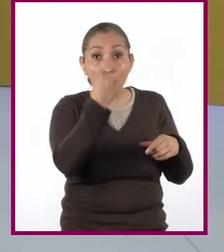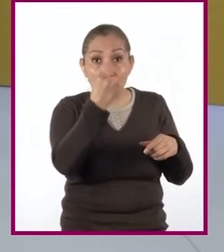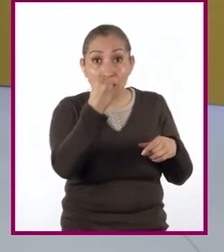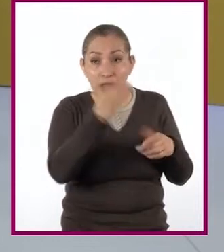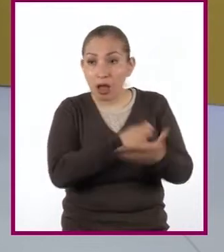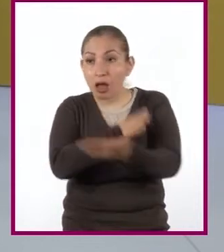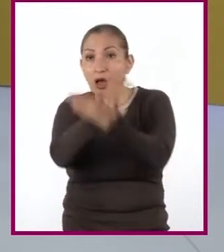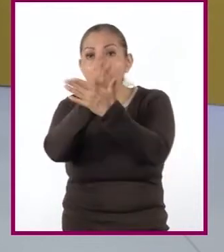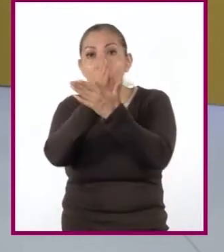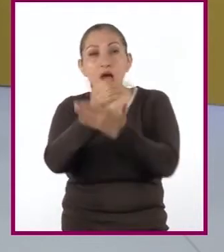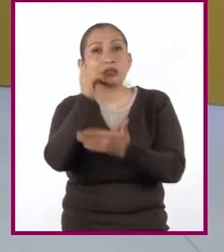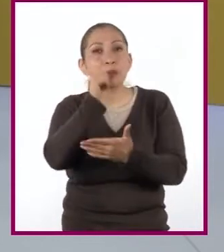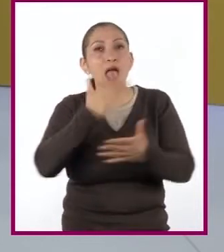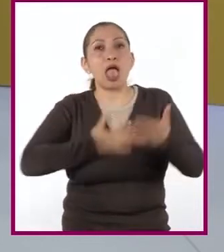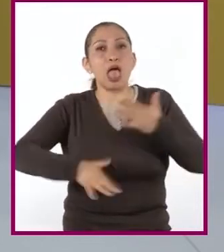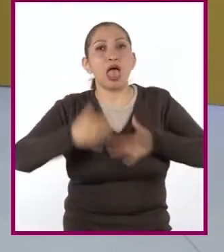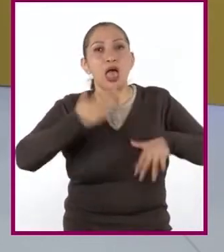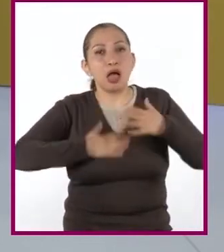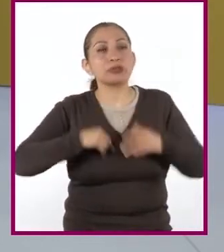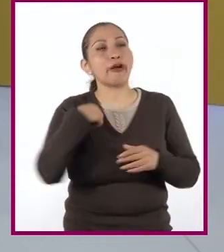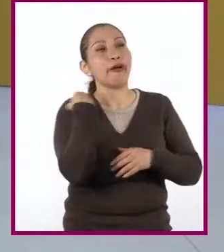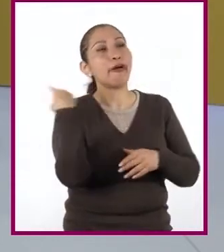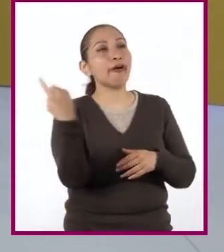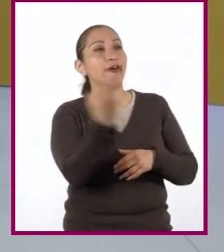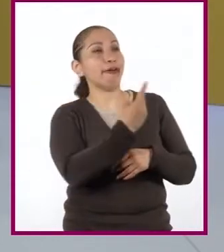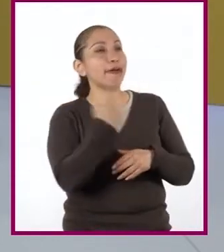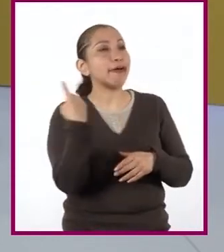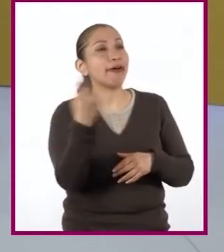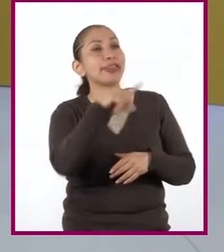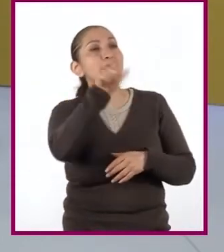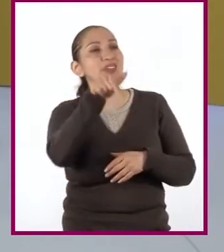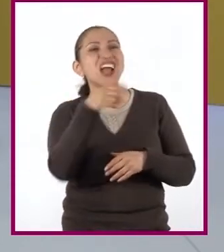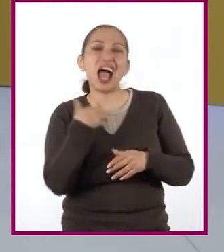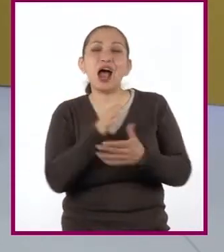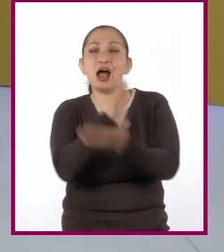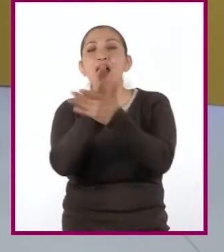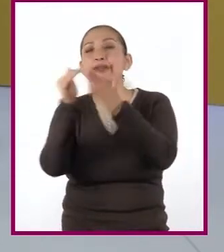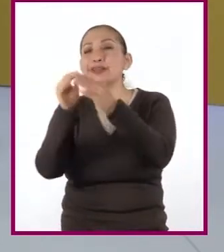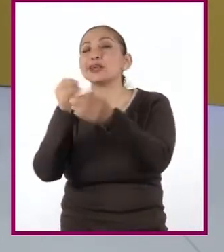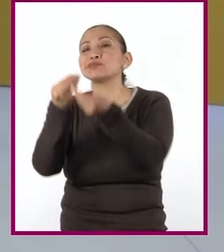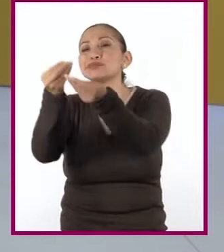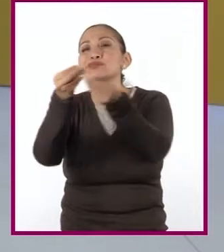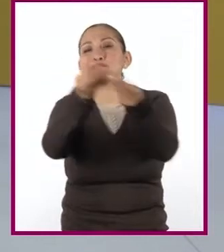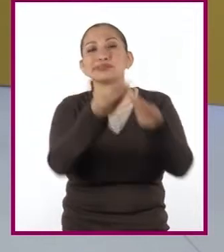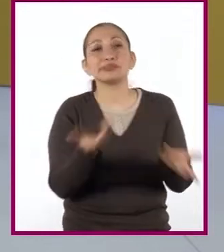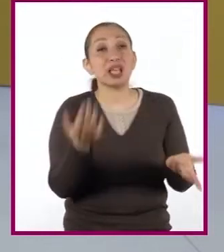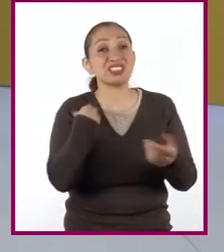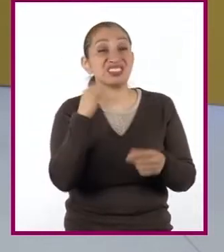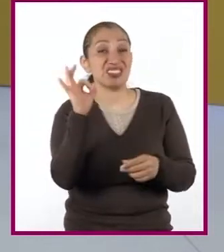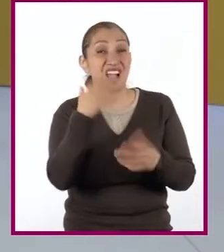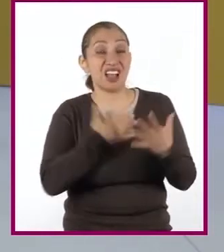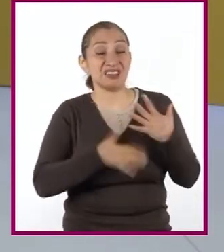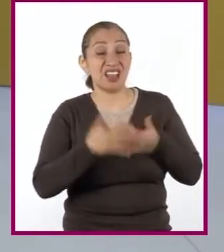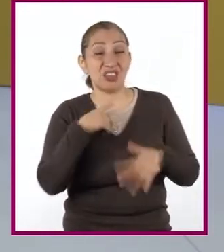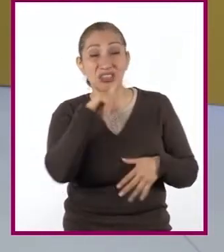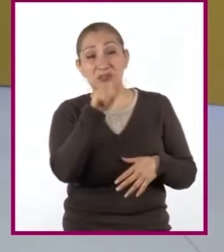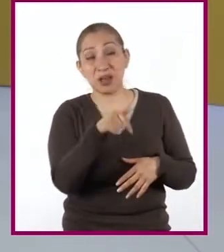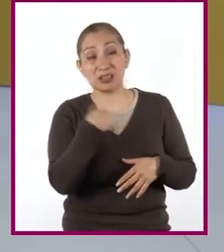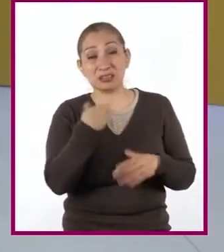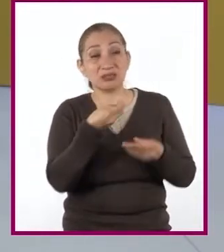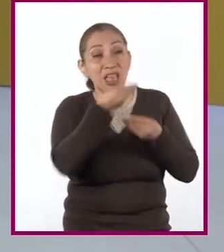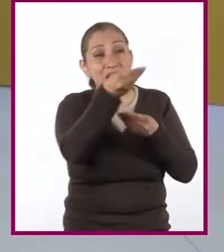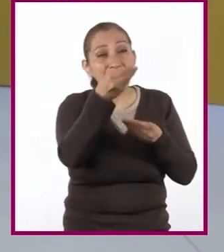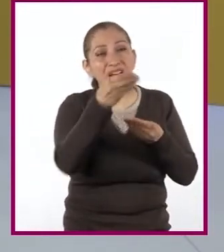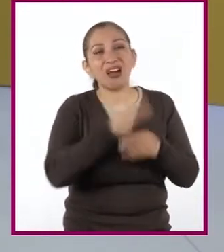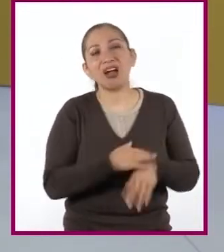al final del día me voy a cansar mucho de estar dando vueltas y vueltas en el parque. A lo mejor me siento muy cansado después de unas entregas